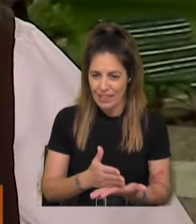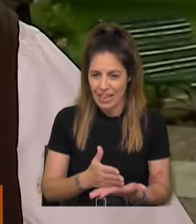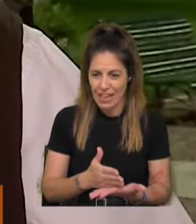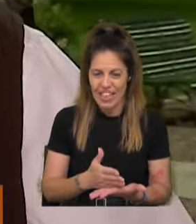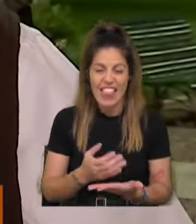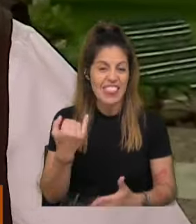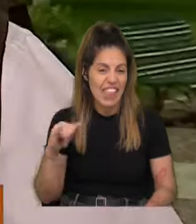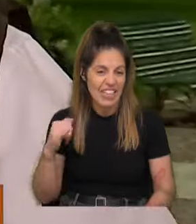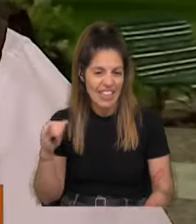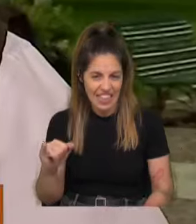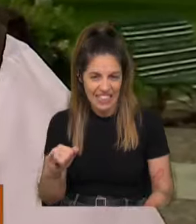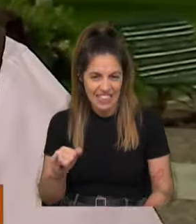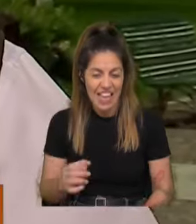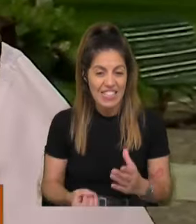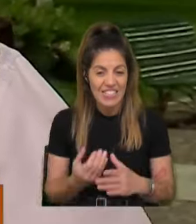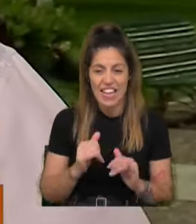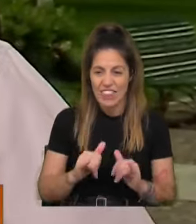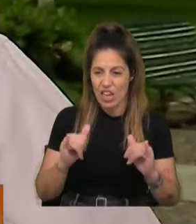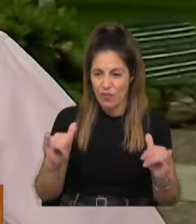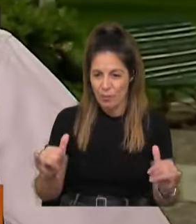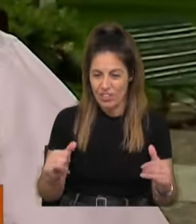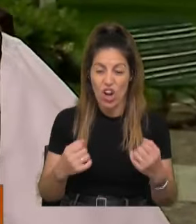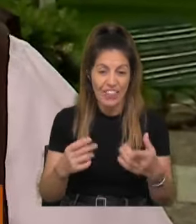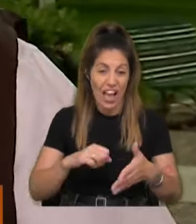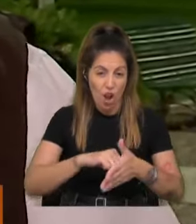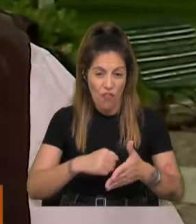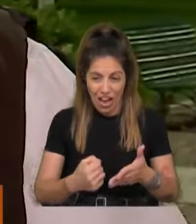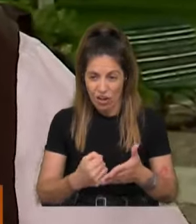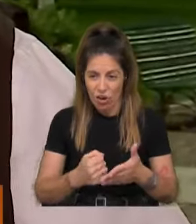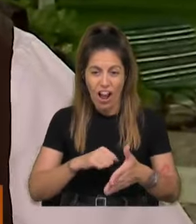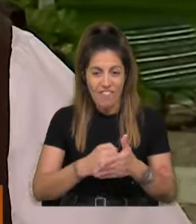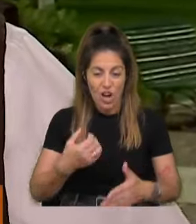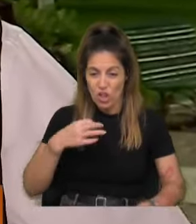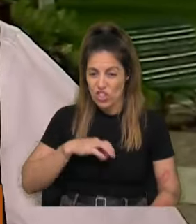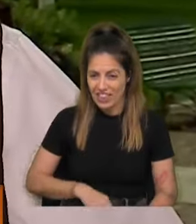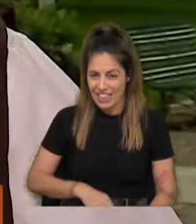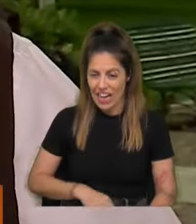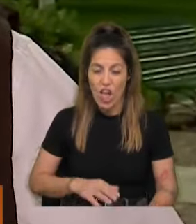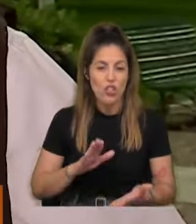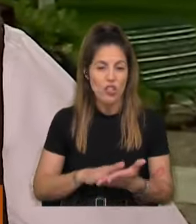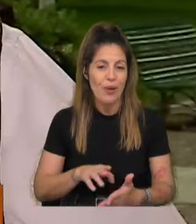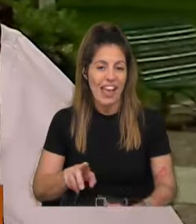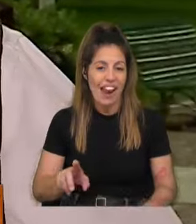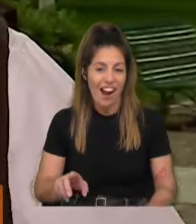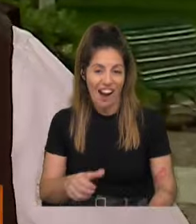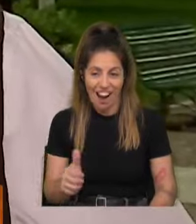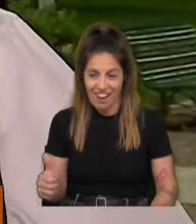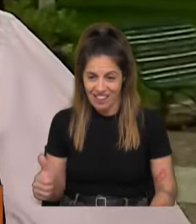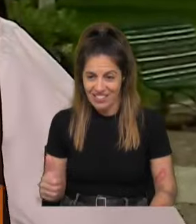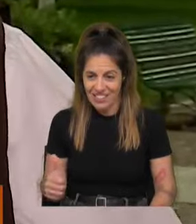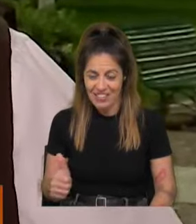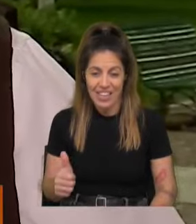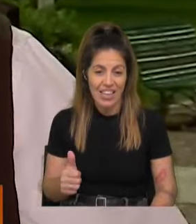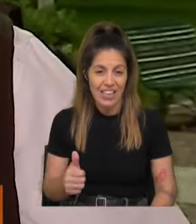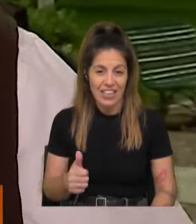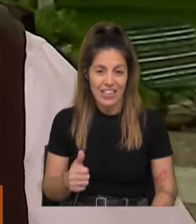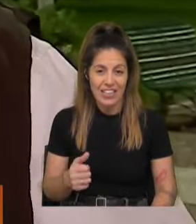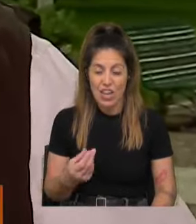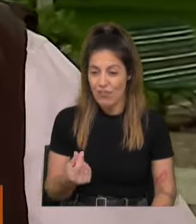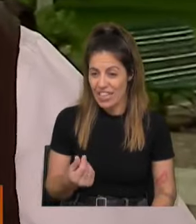intereses sale de la información que pasan los bancos al Banco Central sobre sus ganancias y su sus movimientos